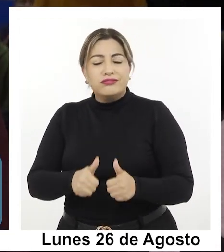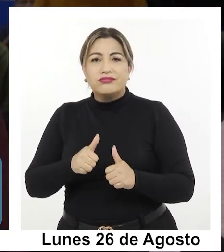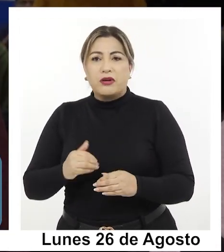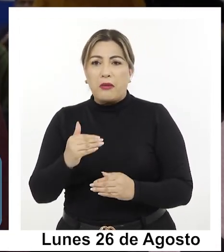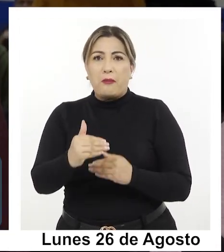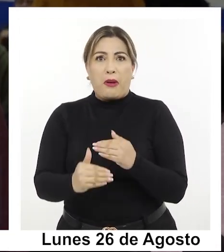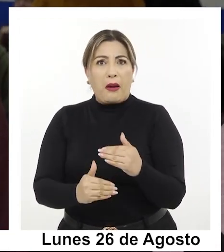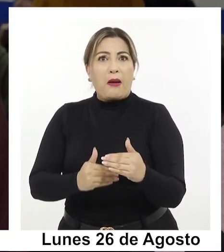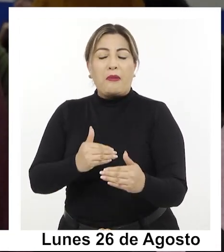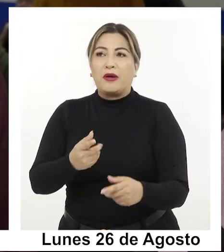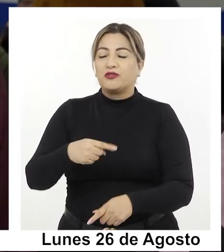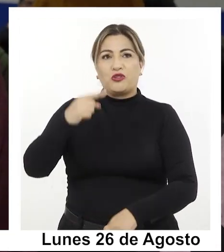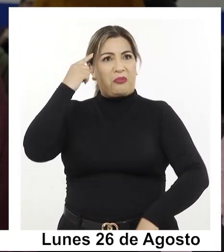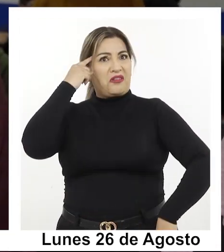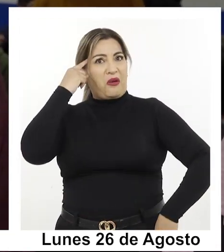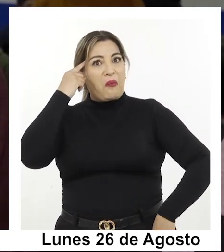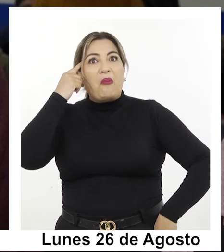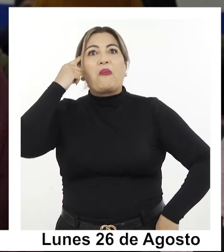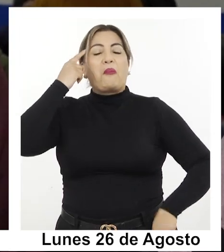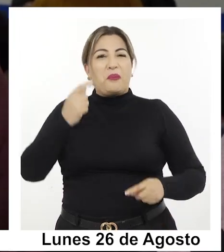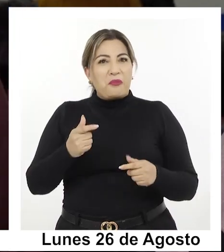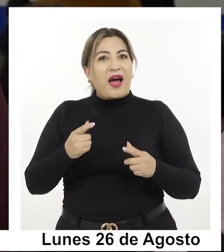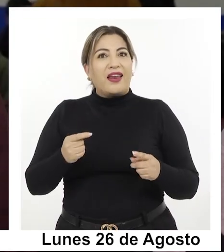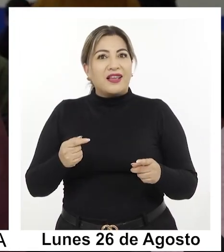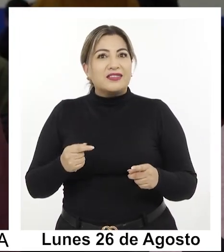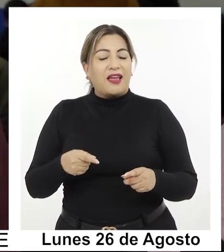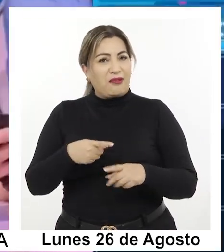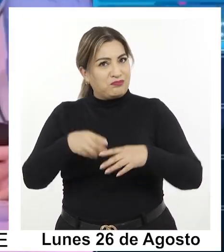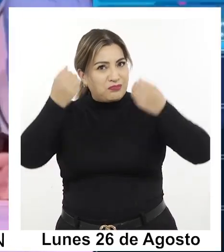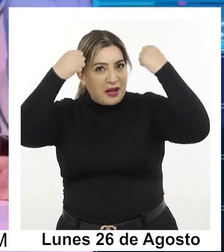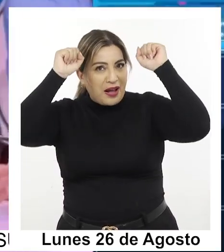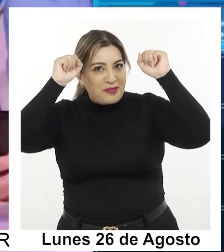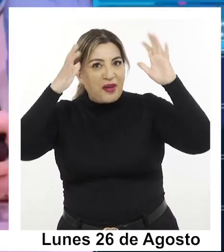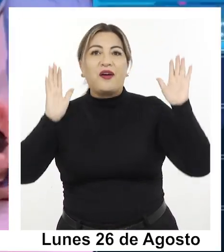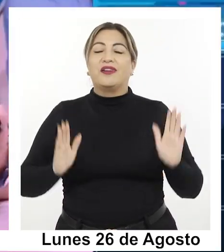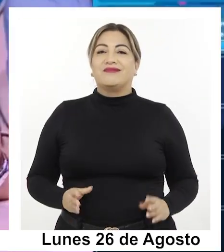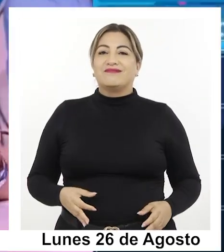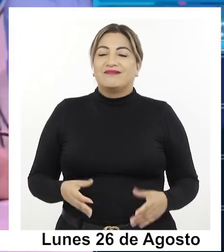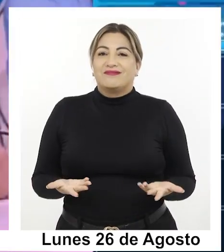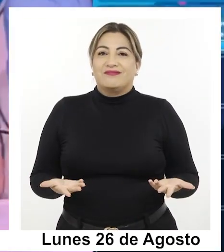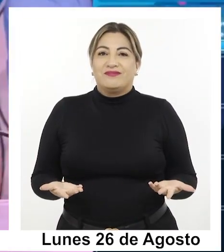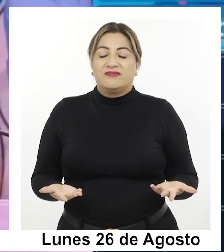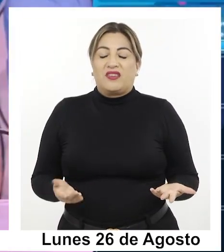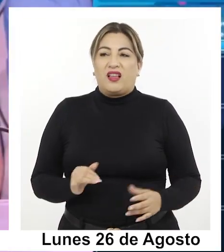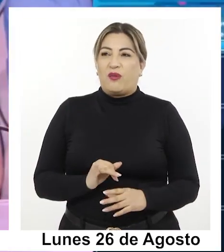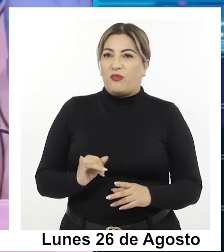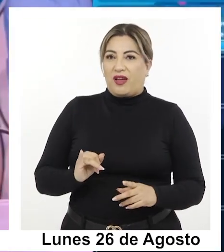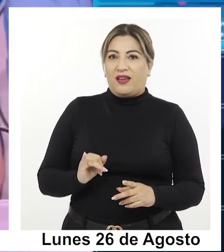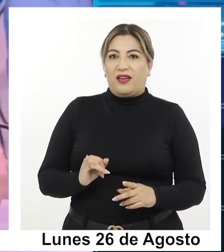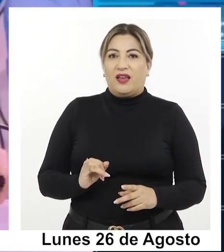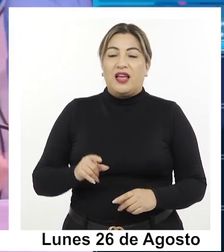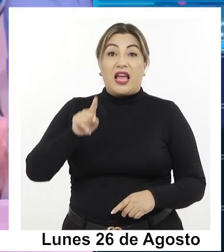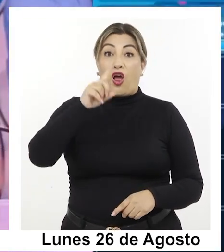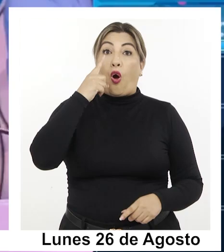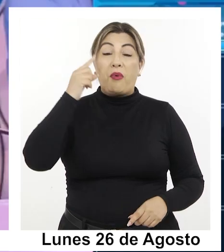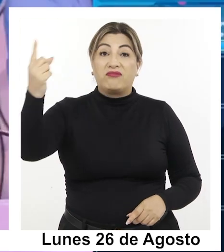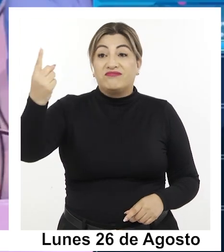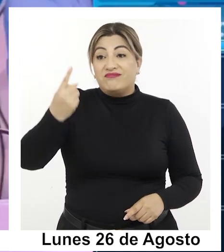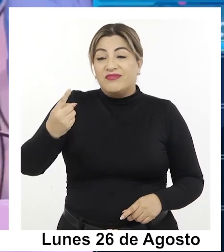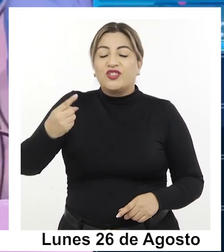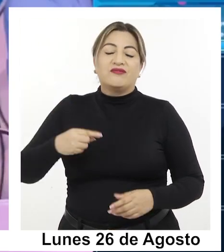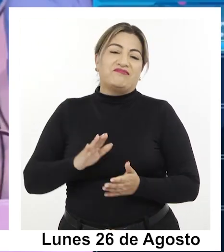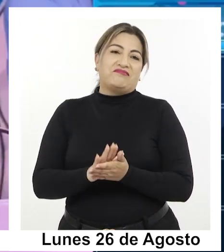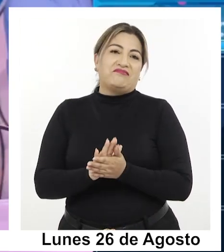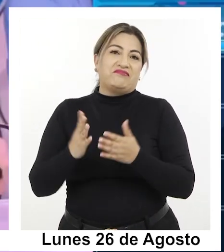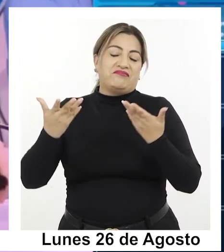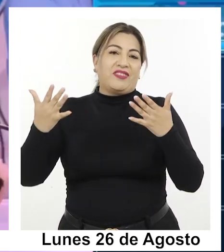pasó a los topollos, dijimos, pucha, parece que la va a hacer este cabro. Y después, no, lo recibimos excelente, yo la verdad, yo